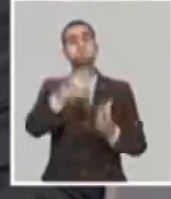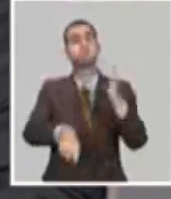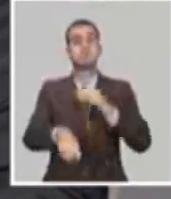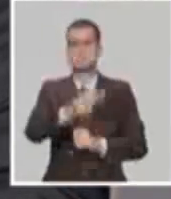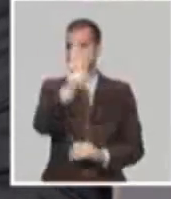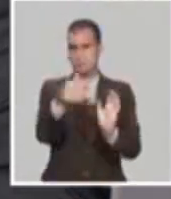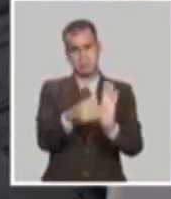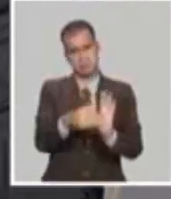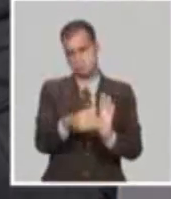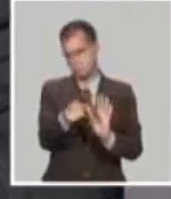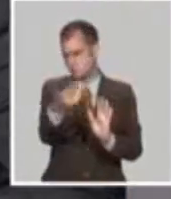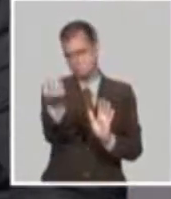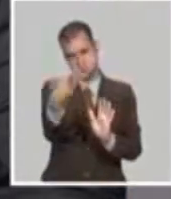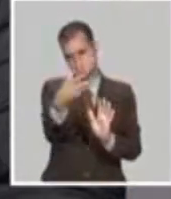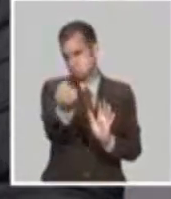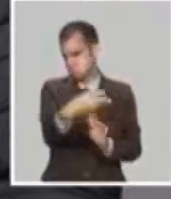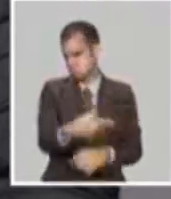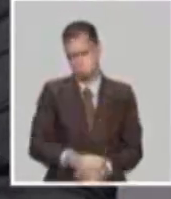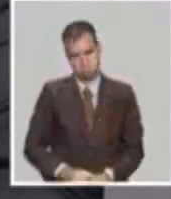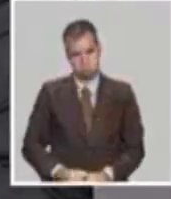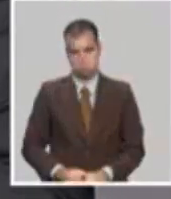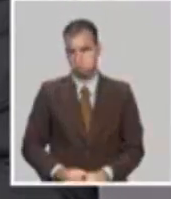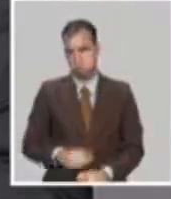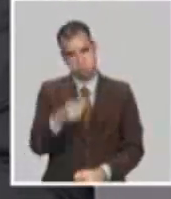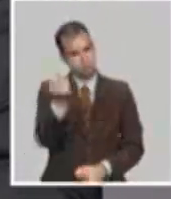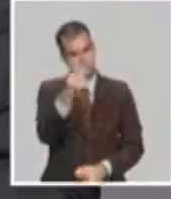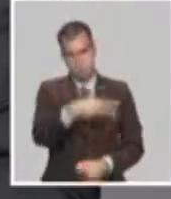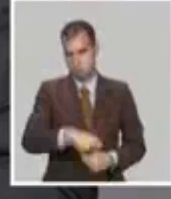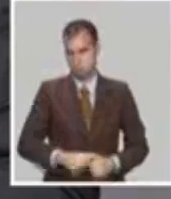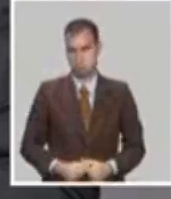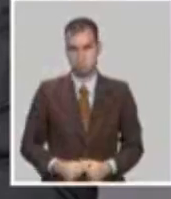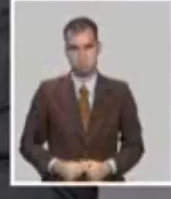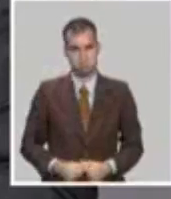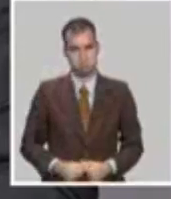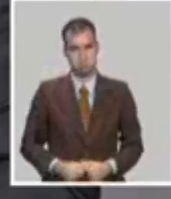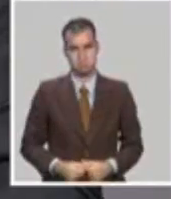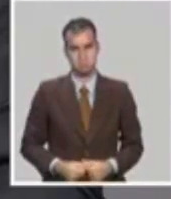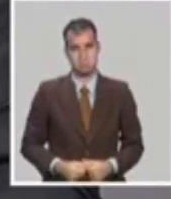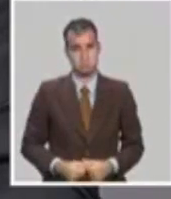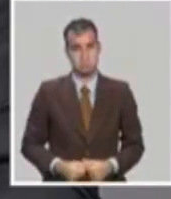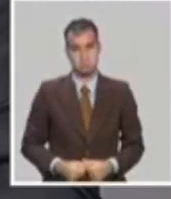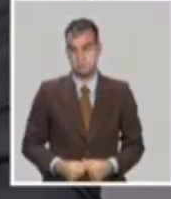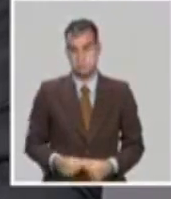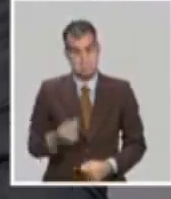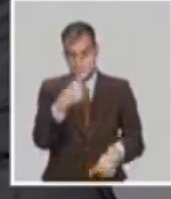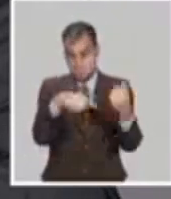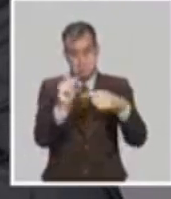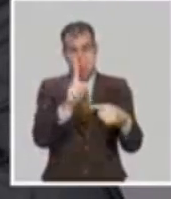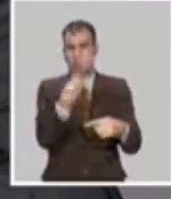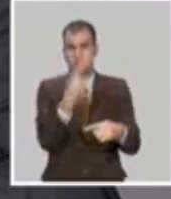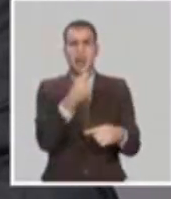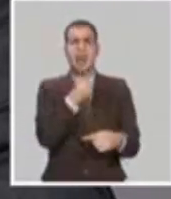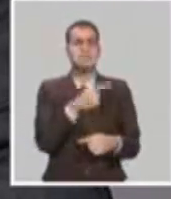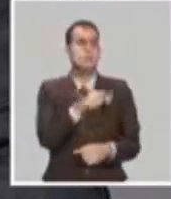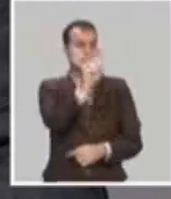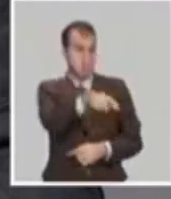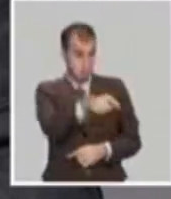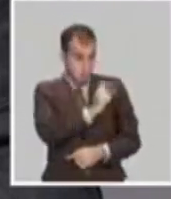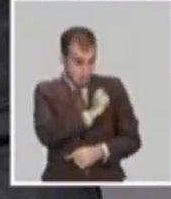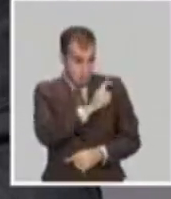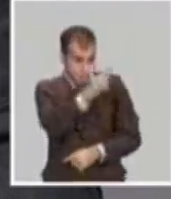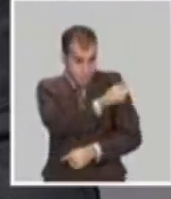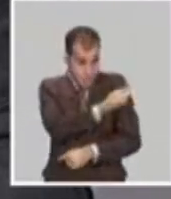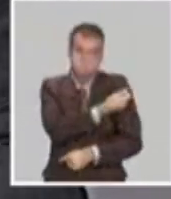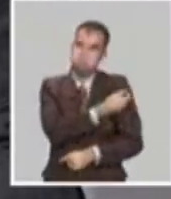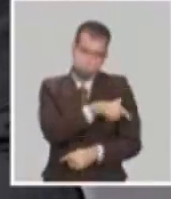multa. Eso lo vimos por algún momento. El principio de la voluntariedad es clave. La persona decide si se vacuna o no.